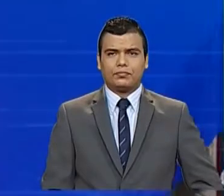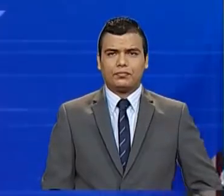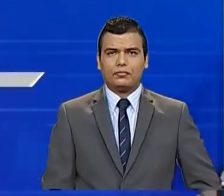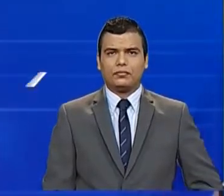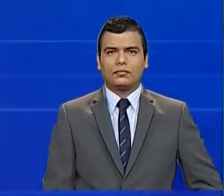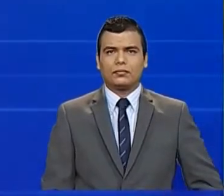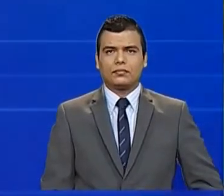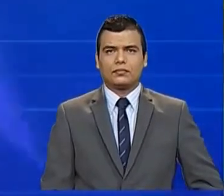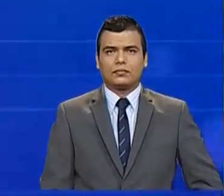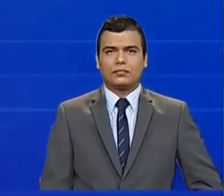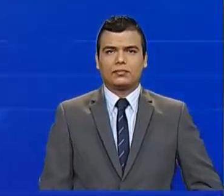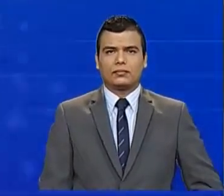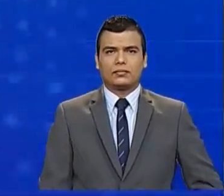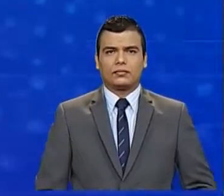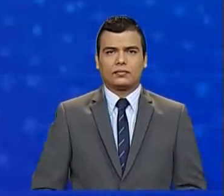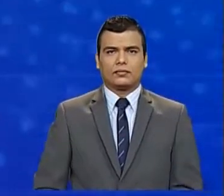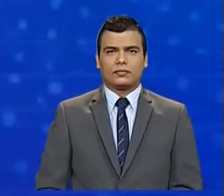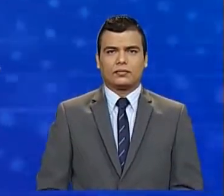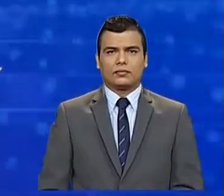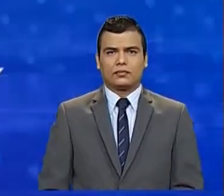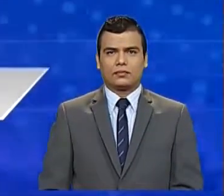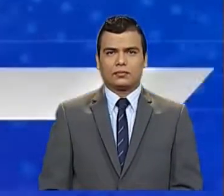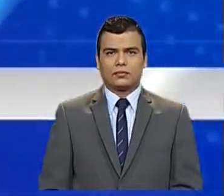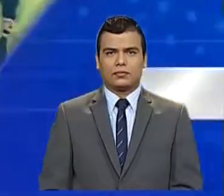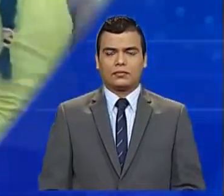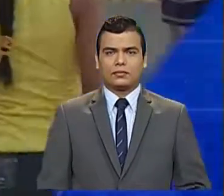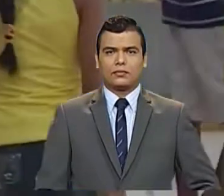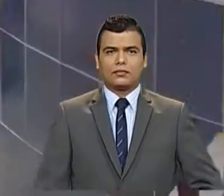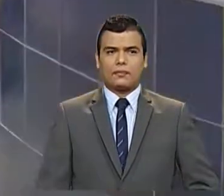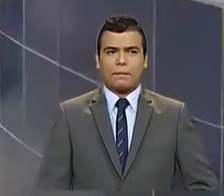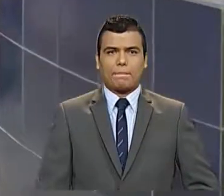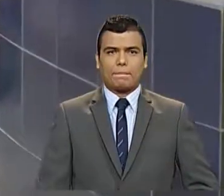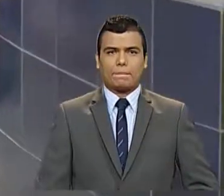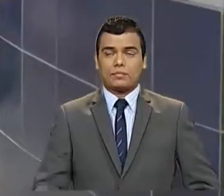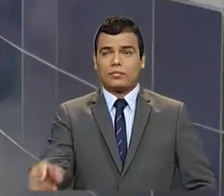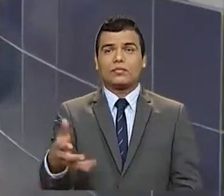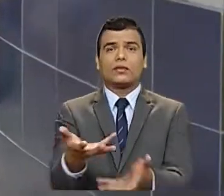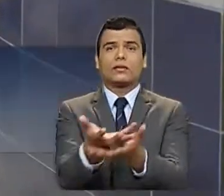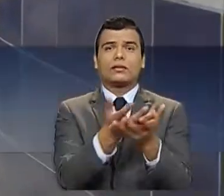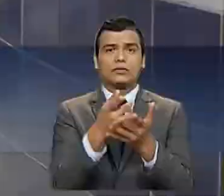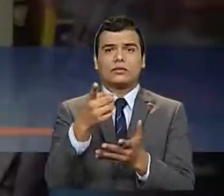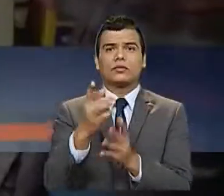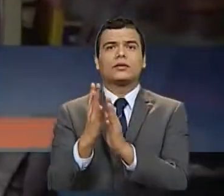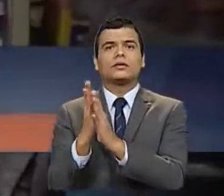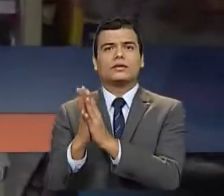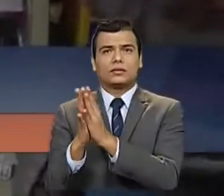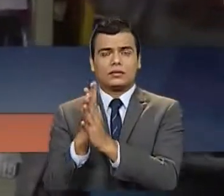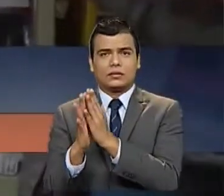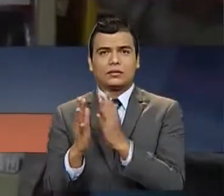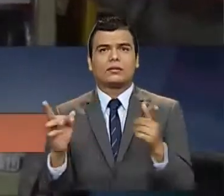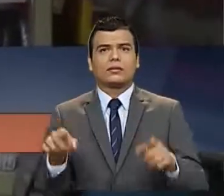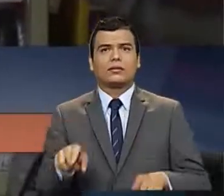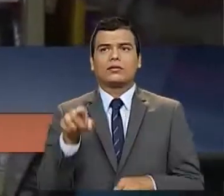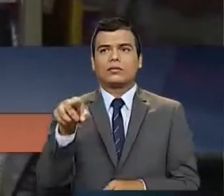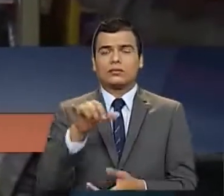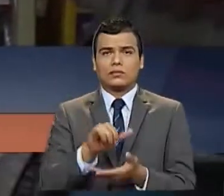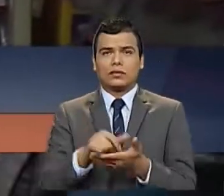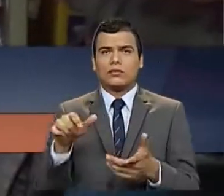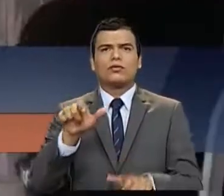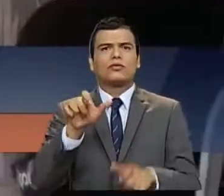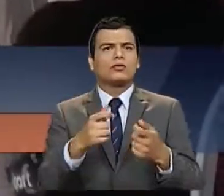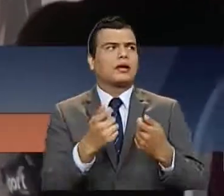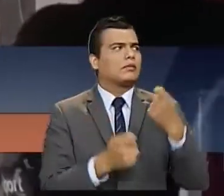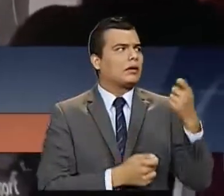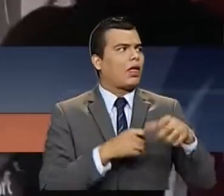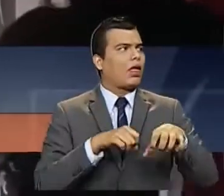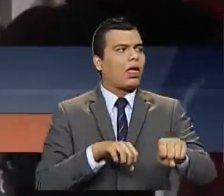lucha por el espacio público, la situación en Quibdó. En Quibdó, el centro de la ciudad, está abarrotado de vendedores ambulantes que ocupan